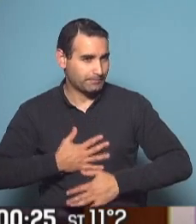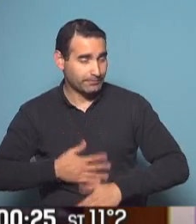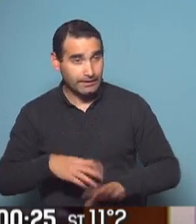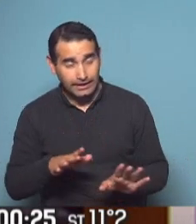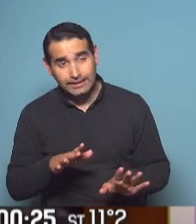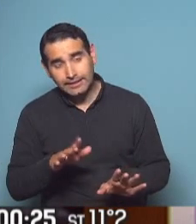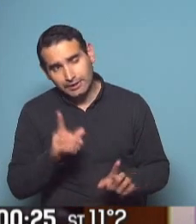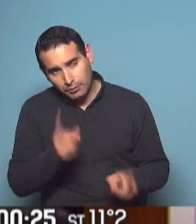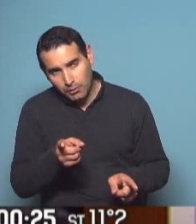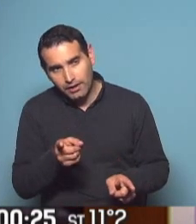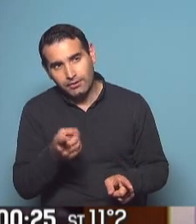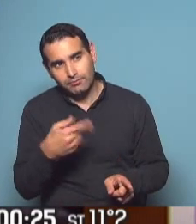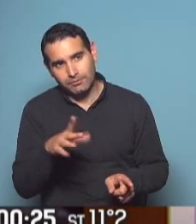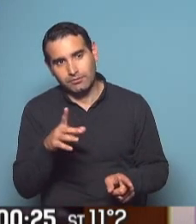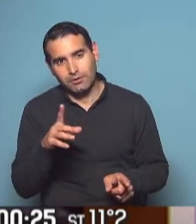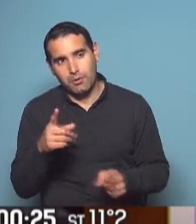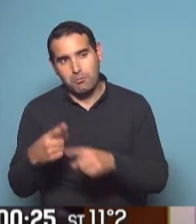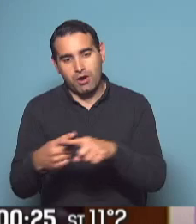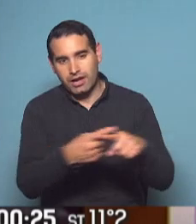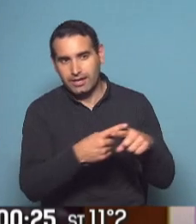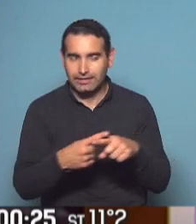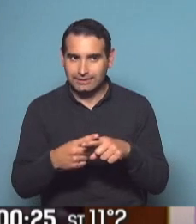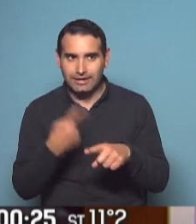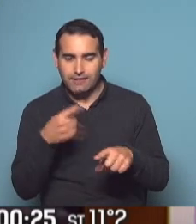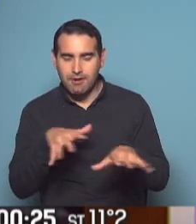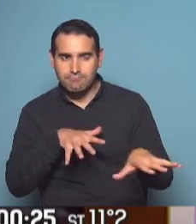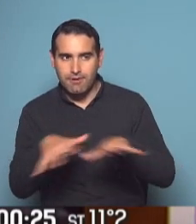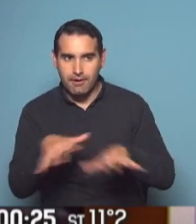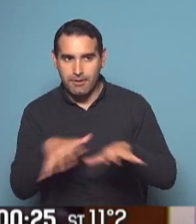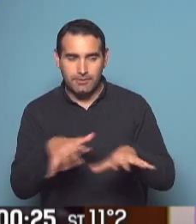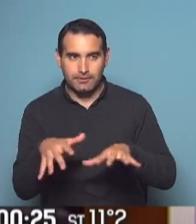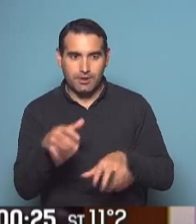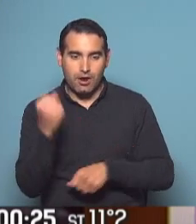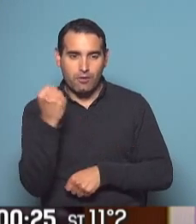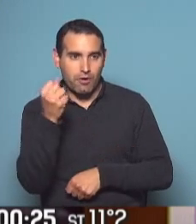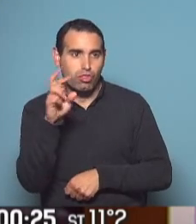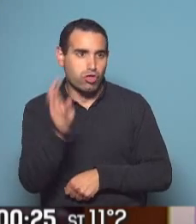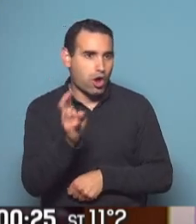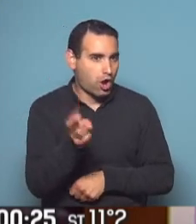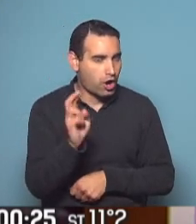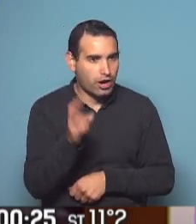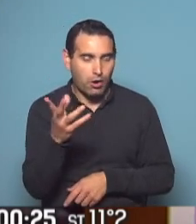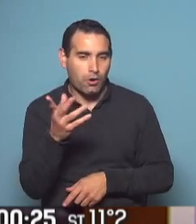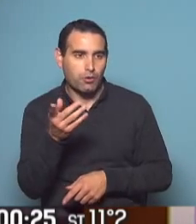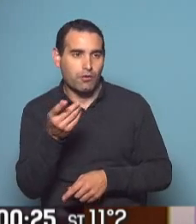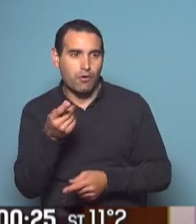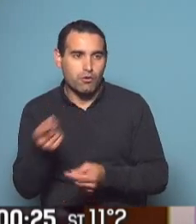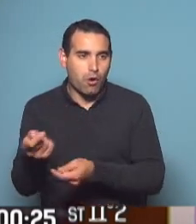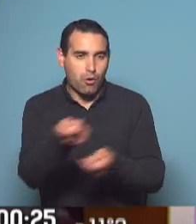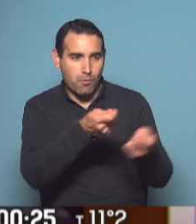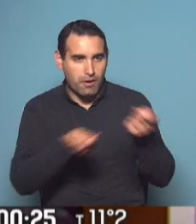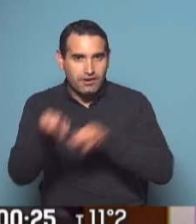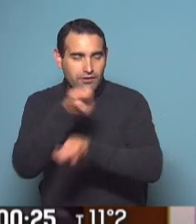no quita que ante los riesgos políticos haya algún movimiento brusco con el dólar o con las compra-venta de bonos y el riesgo